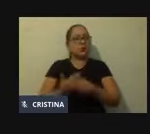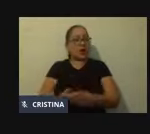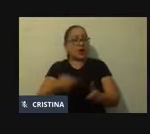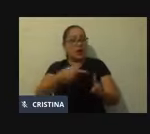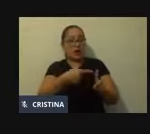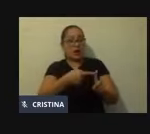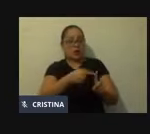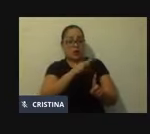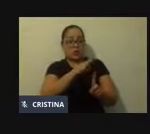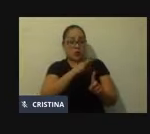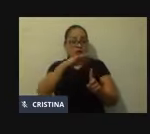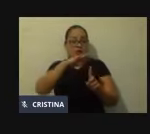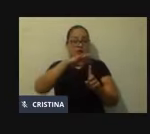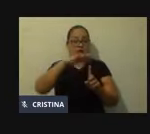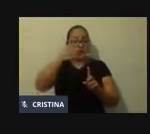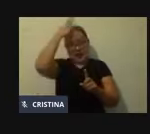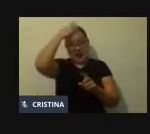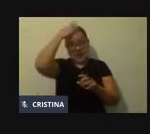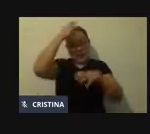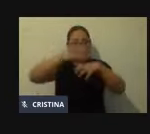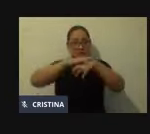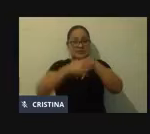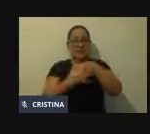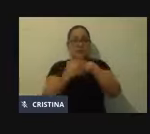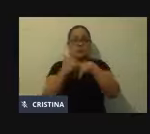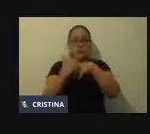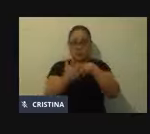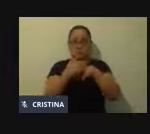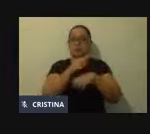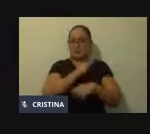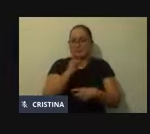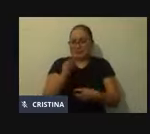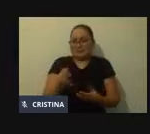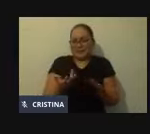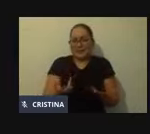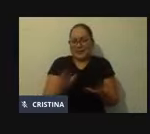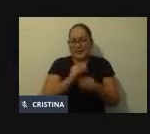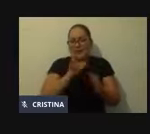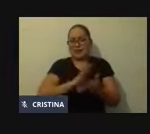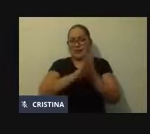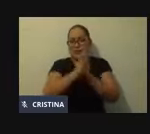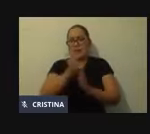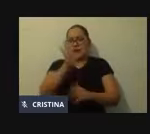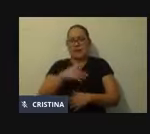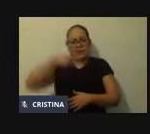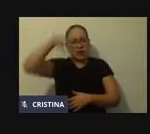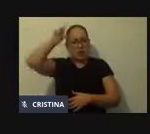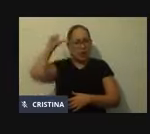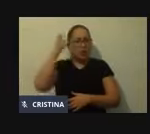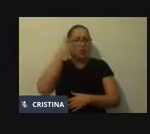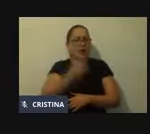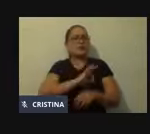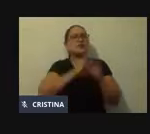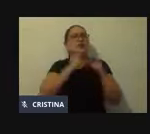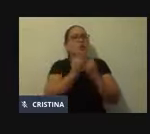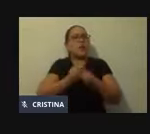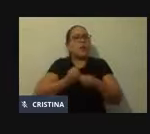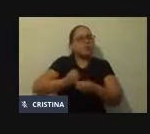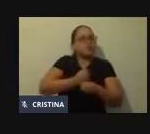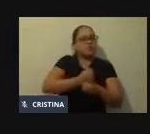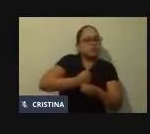un hoyo en la cabeza y puedes volverte loco, como pasaba en la Edad Media, era una tortura.